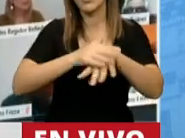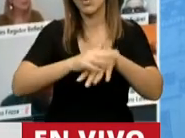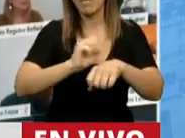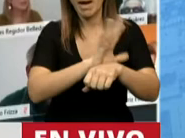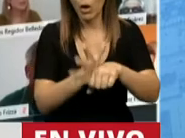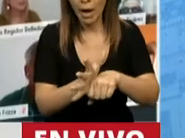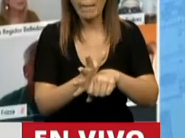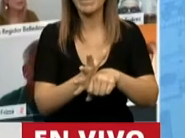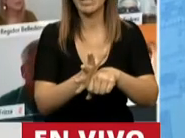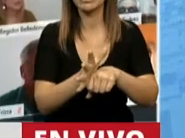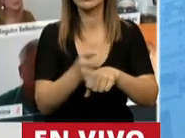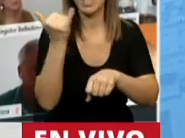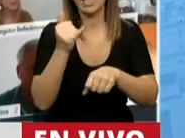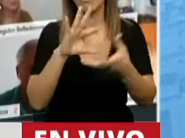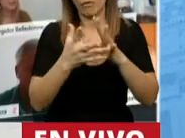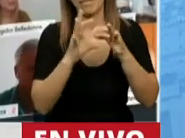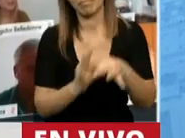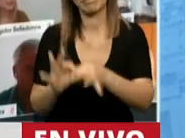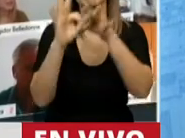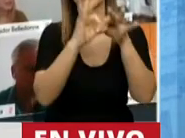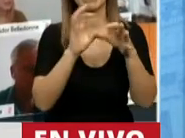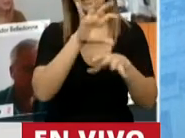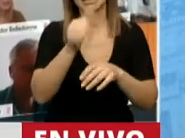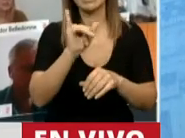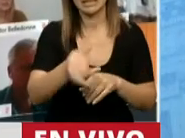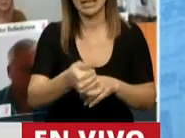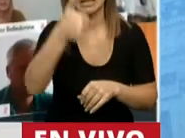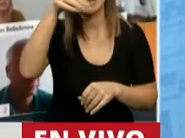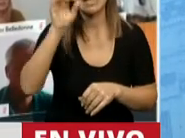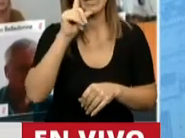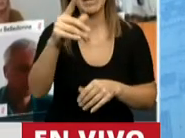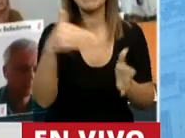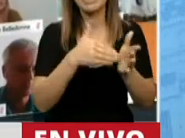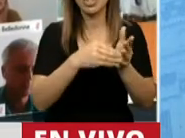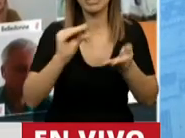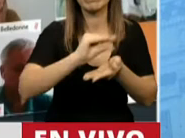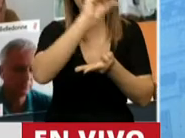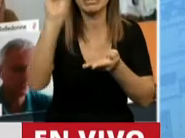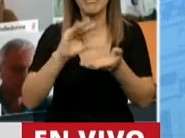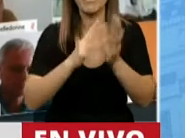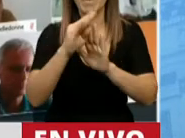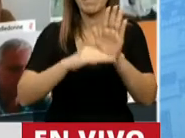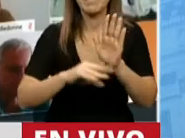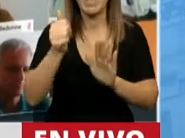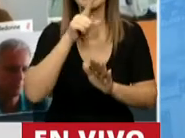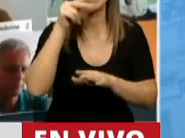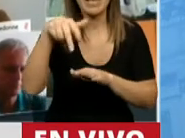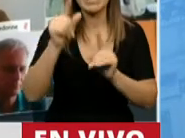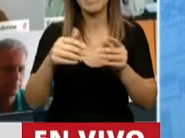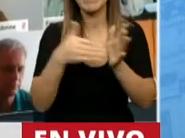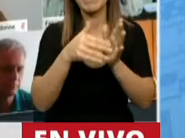pandemia, con un sentido federal, 60 mil millones que son distribuidos en ATN conforme a los índices